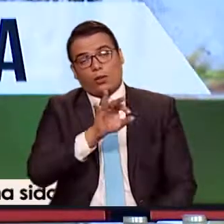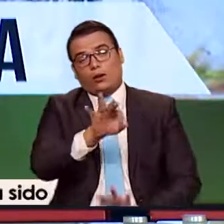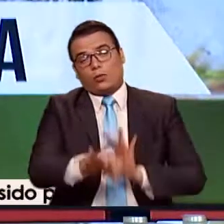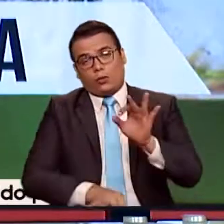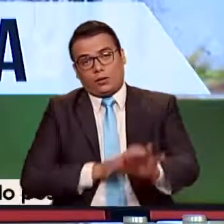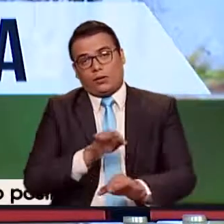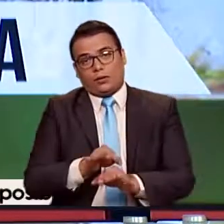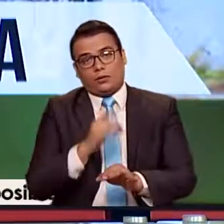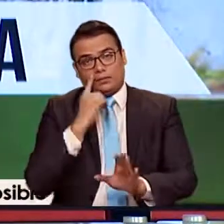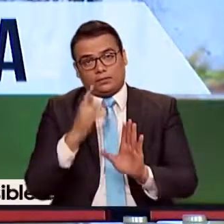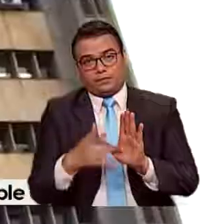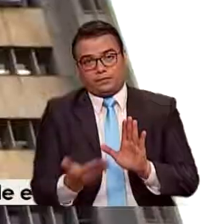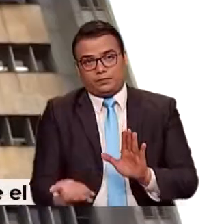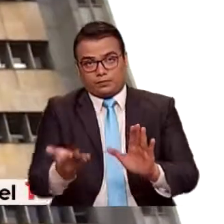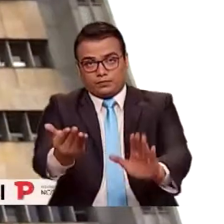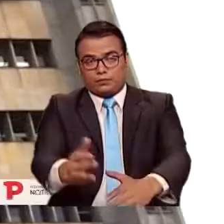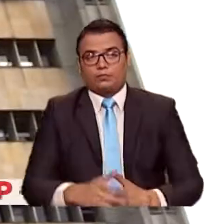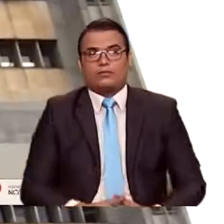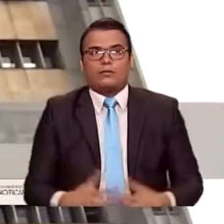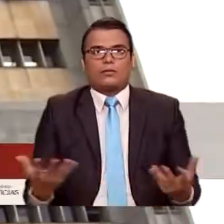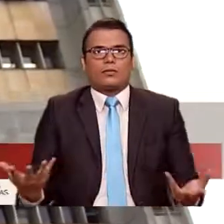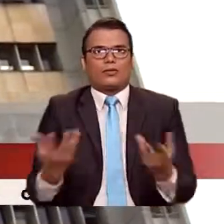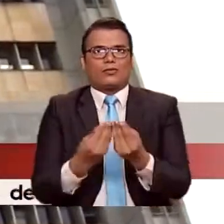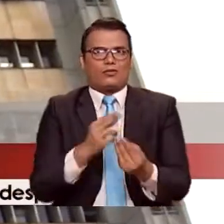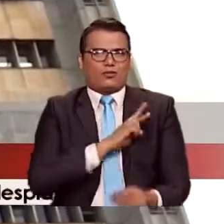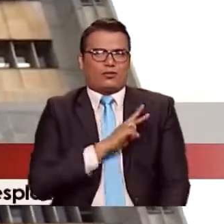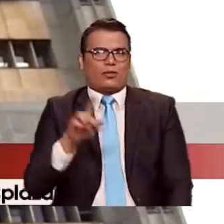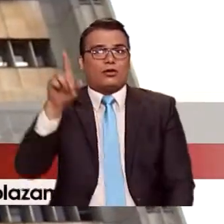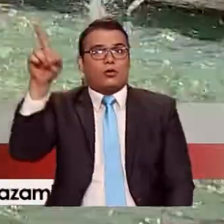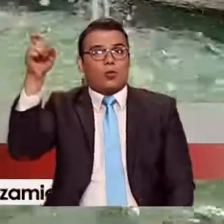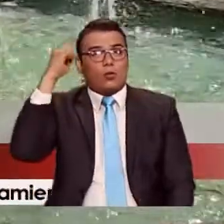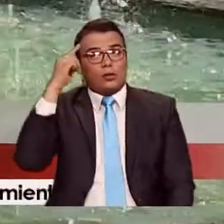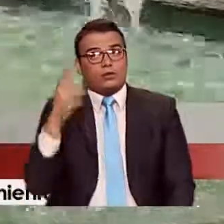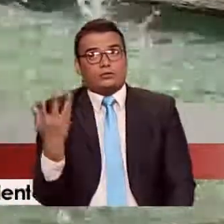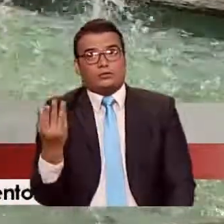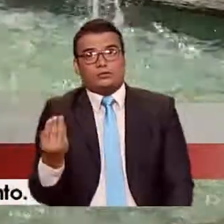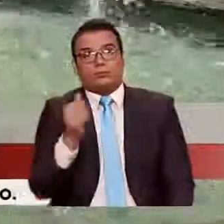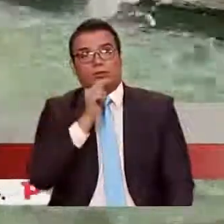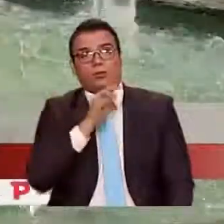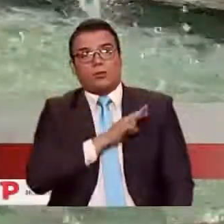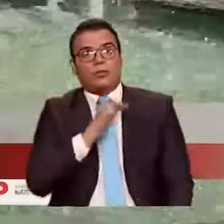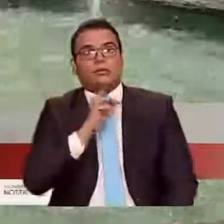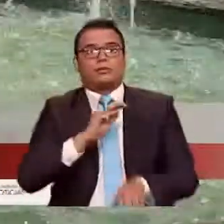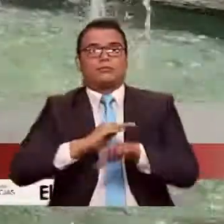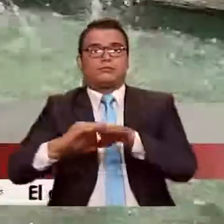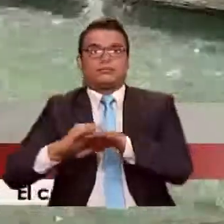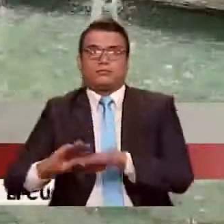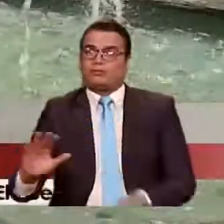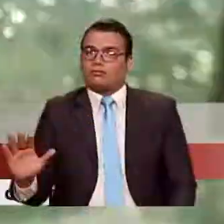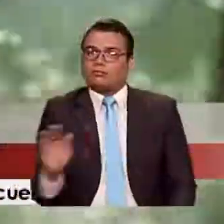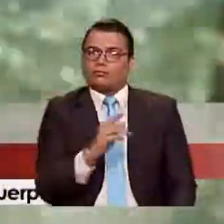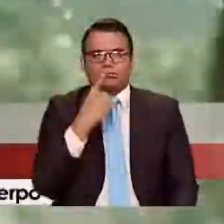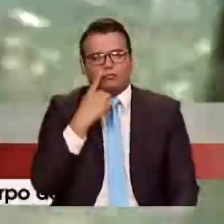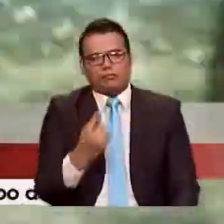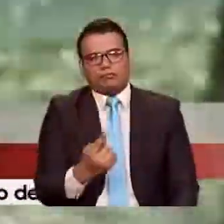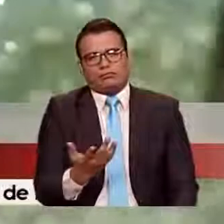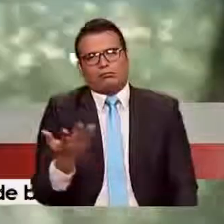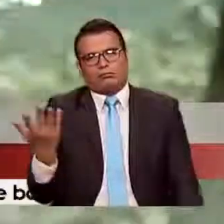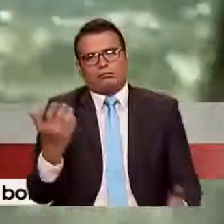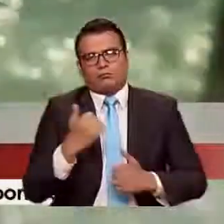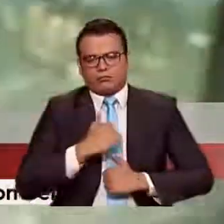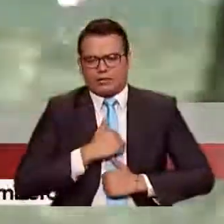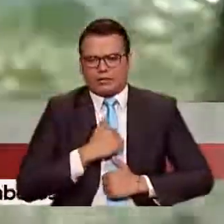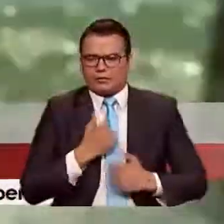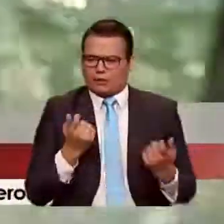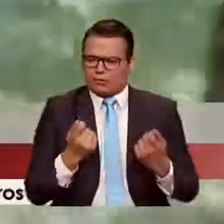eduardo tarazona la gobernación del valle del cauca en conjunto con acuavalle invitan a toda la población del valle para que se ajusten el cinturón